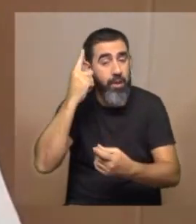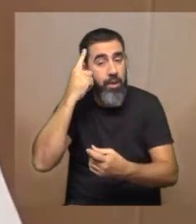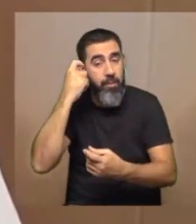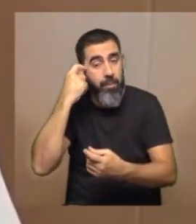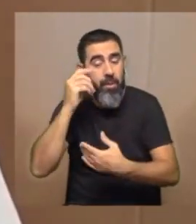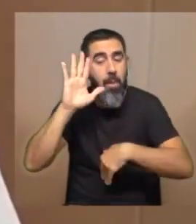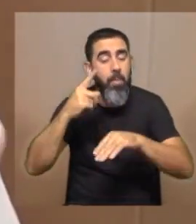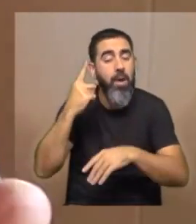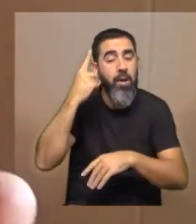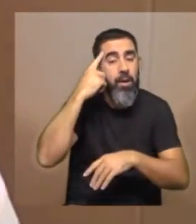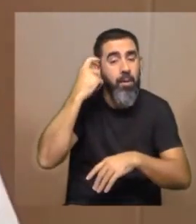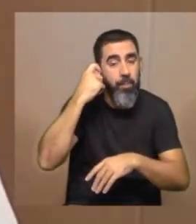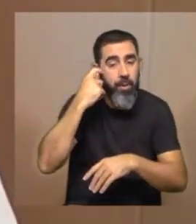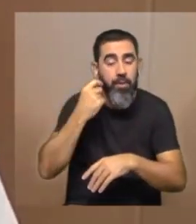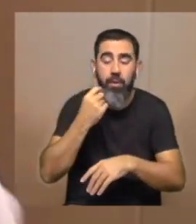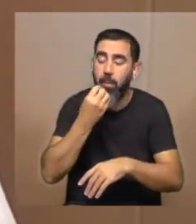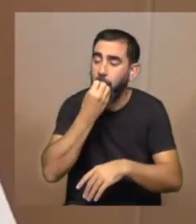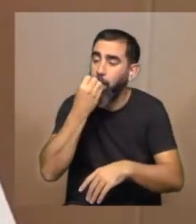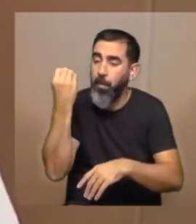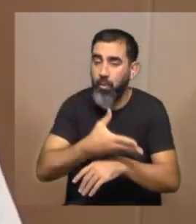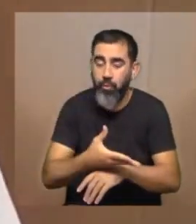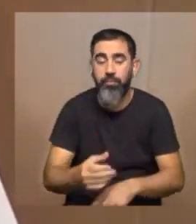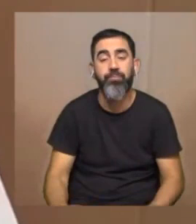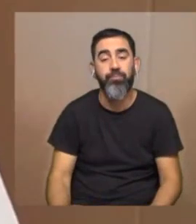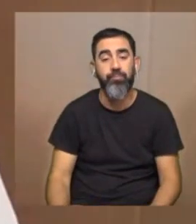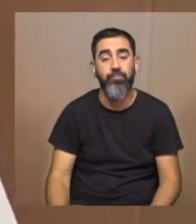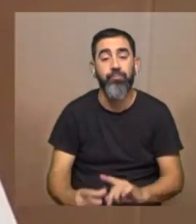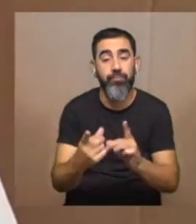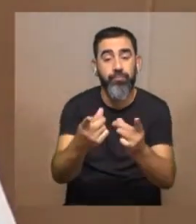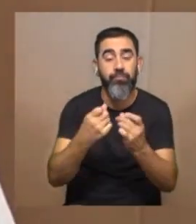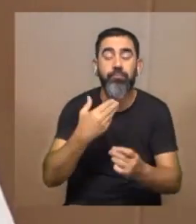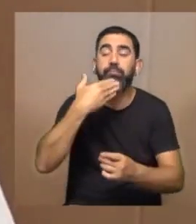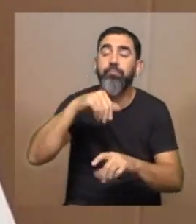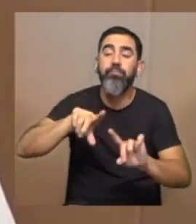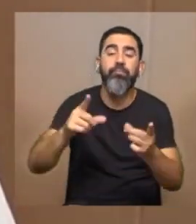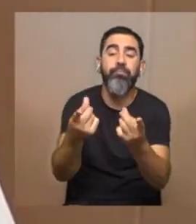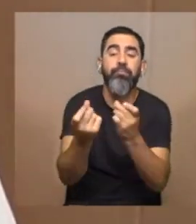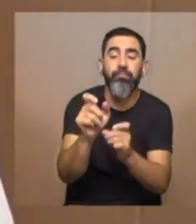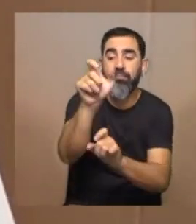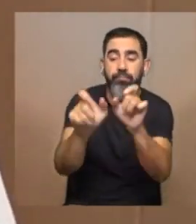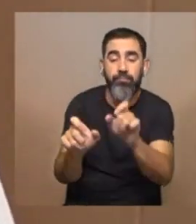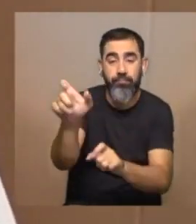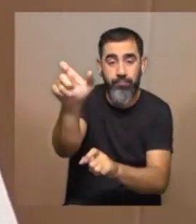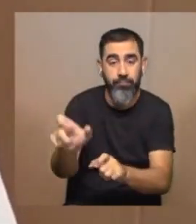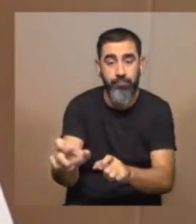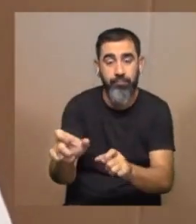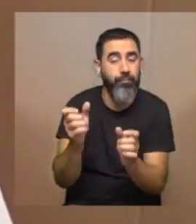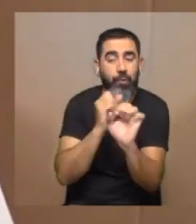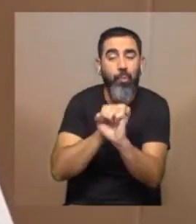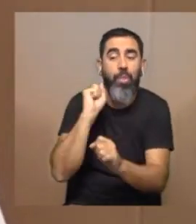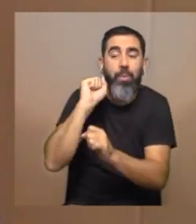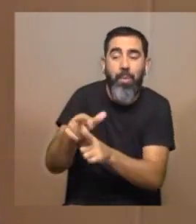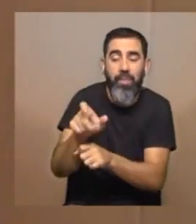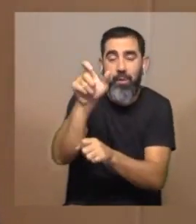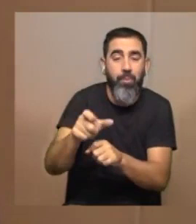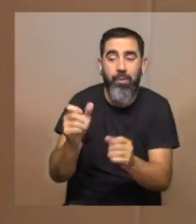Cuanto más experiencia tiene, cuanto más pacientes asistidos, mejor. Requiere entender las necesidades y circunstancias del paciente. Uno no puede indicar cosas que el